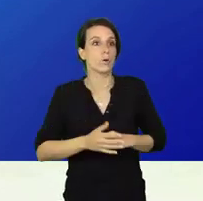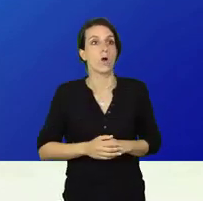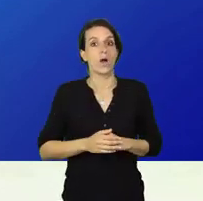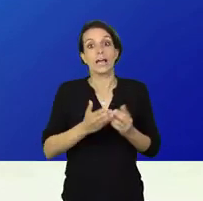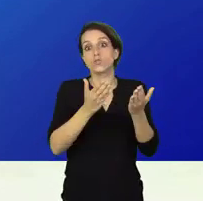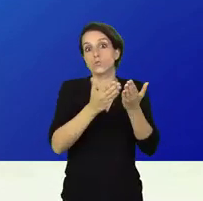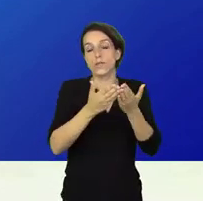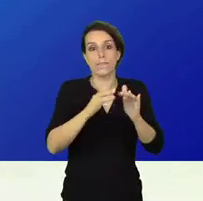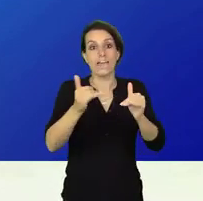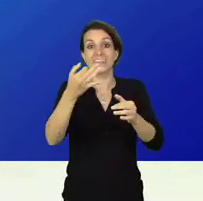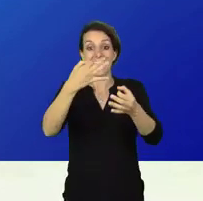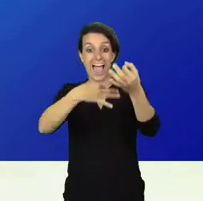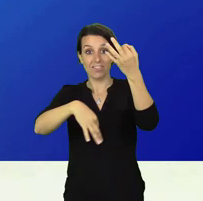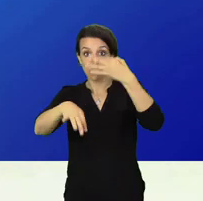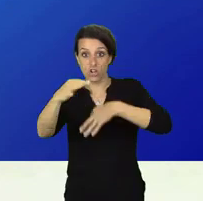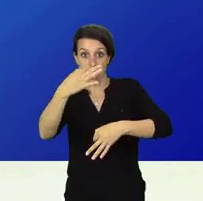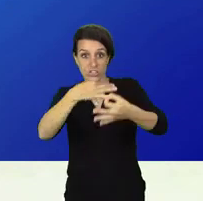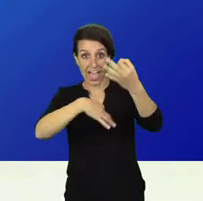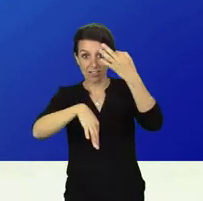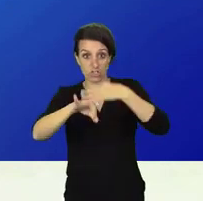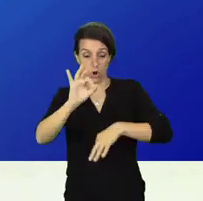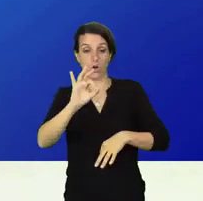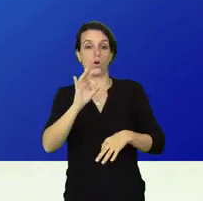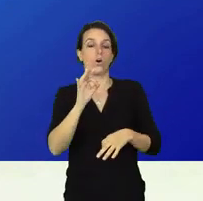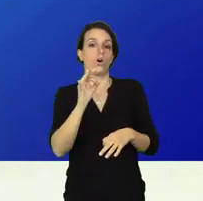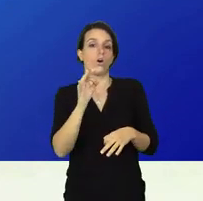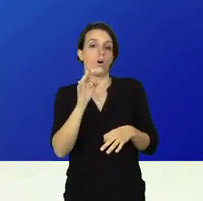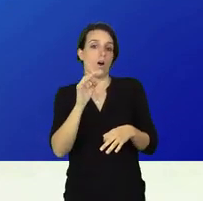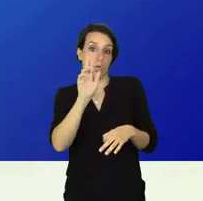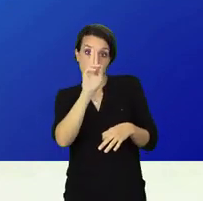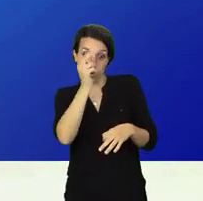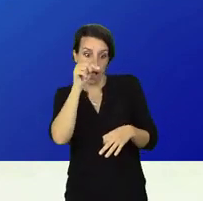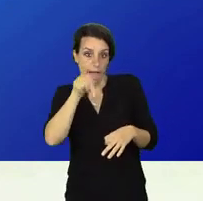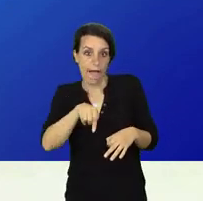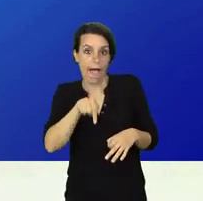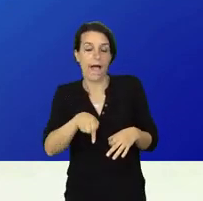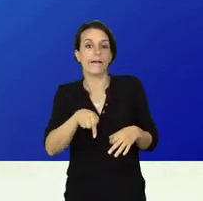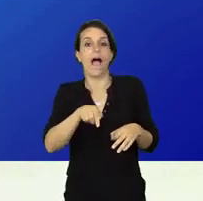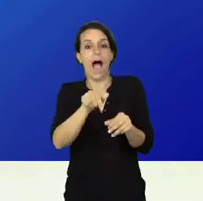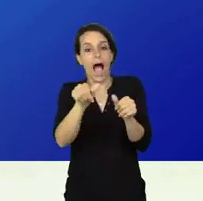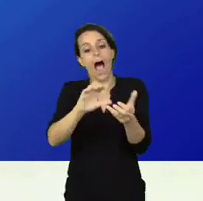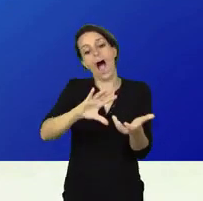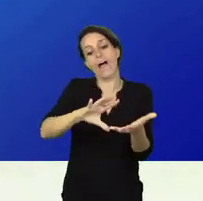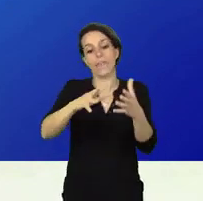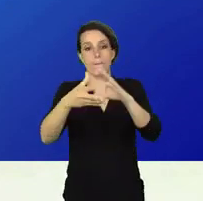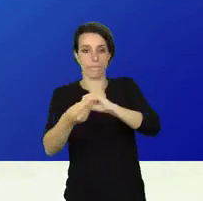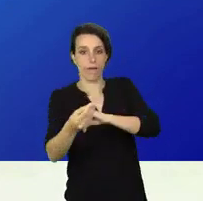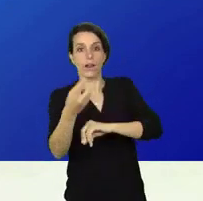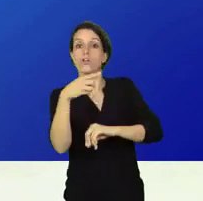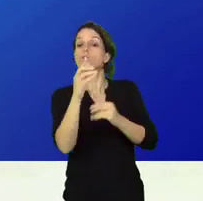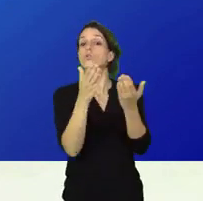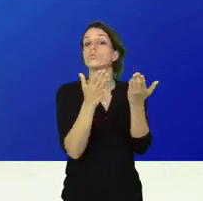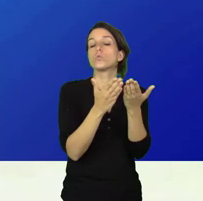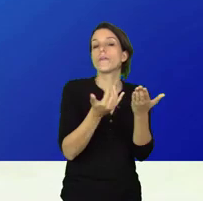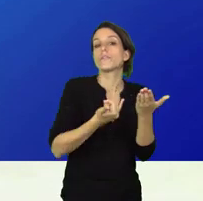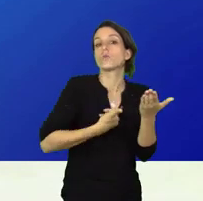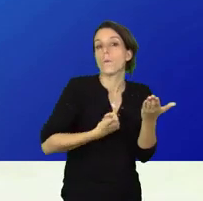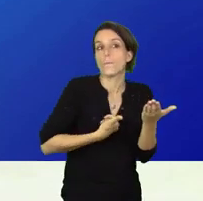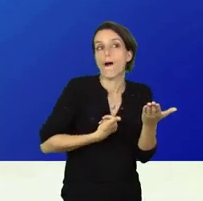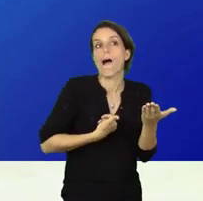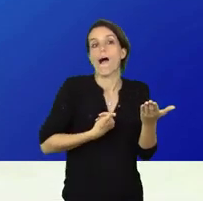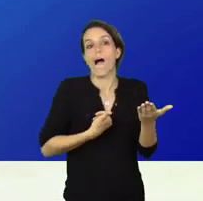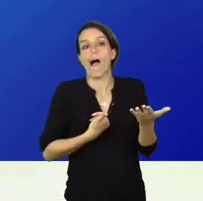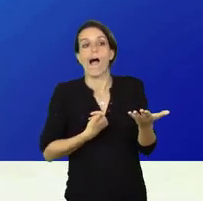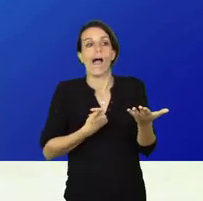las obras, de ciertas obras del Teatro de la Comedia Nacional, como parte, ese es su trabajo final de grado, entonces de alguna forma el